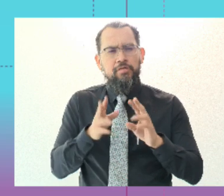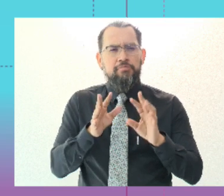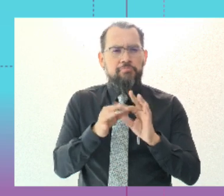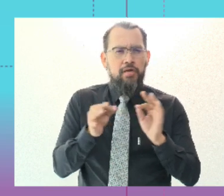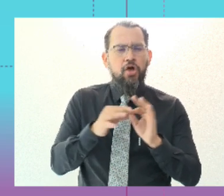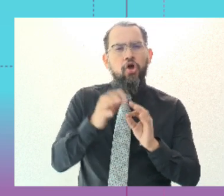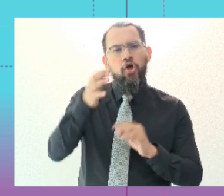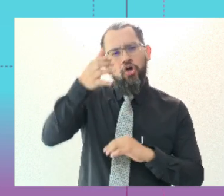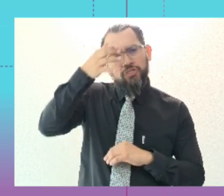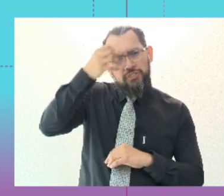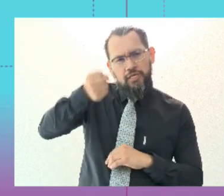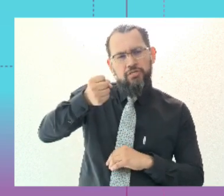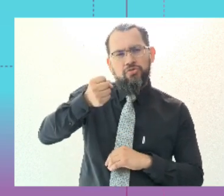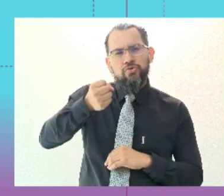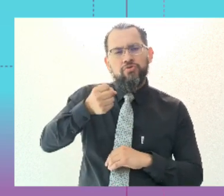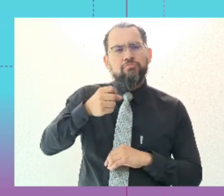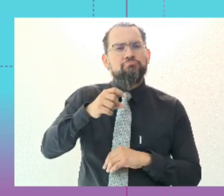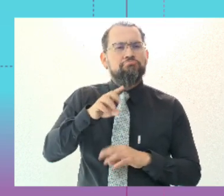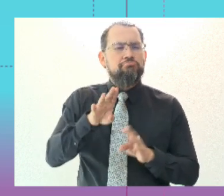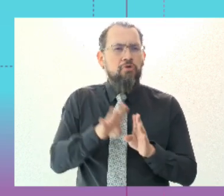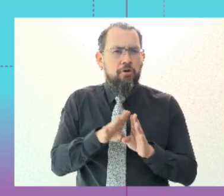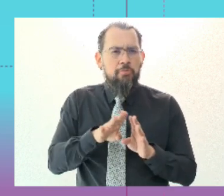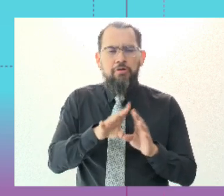conceptos democráticos, ¿no?